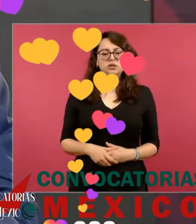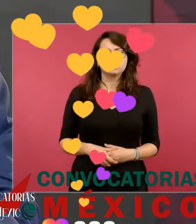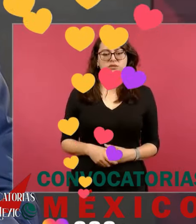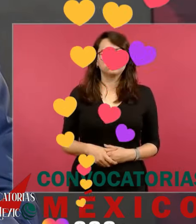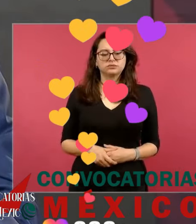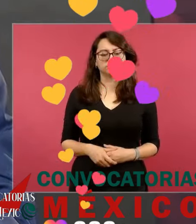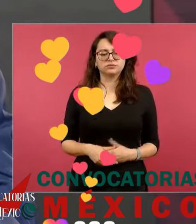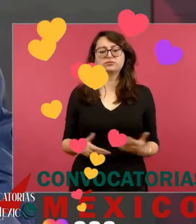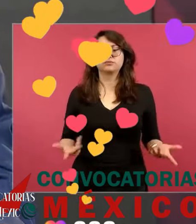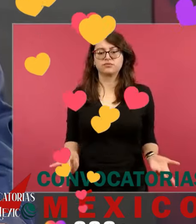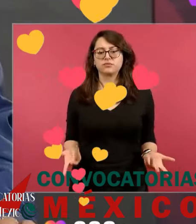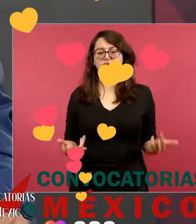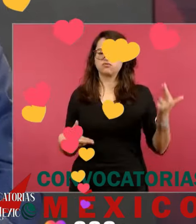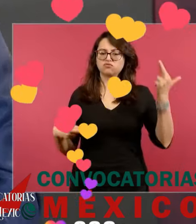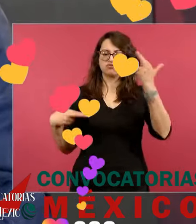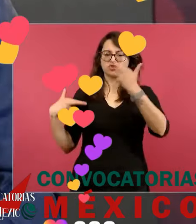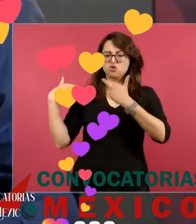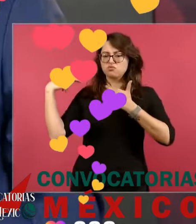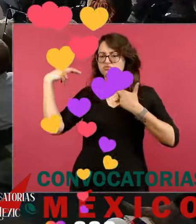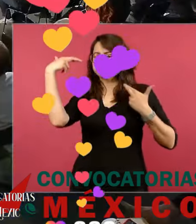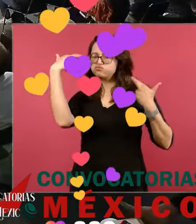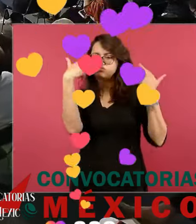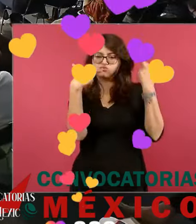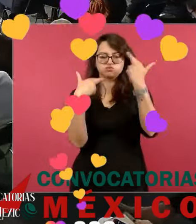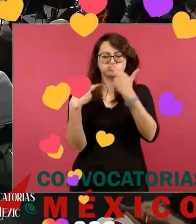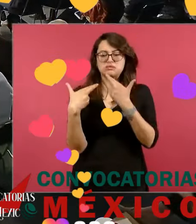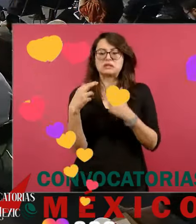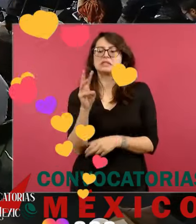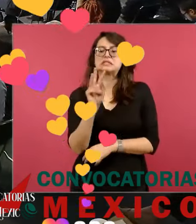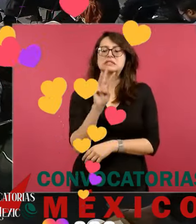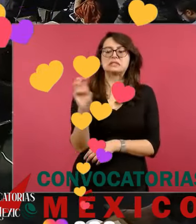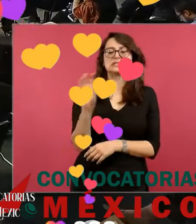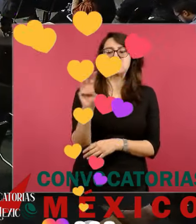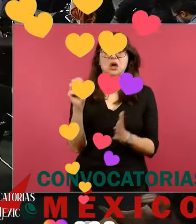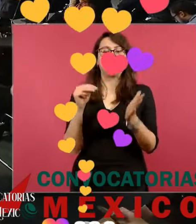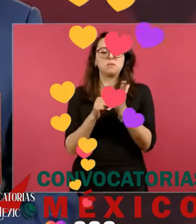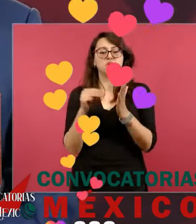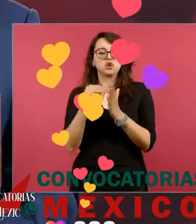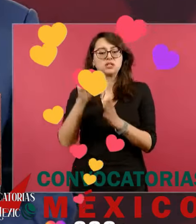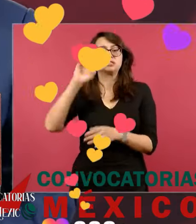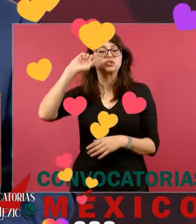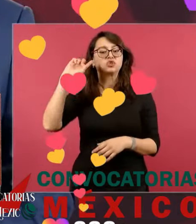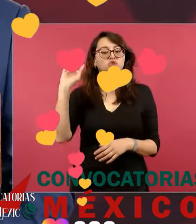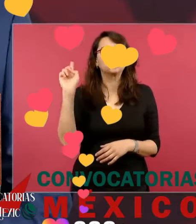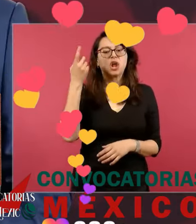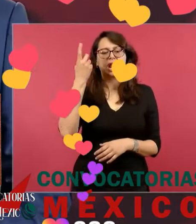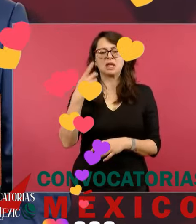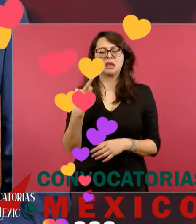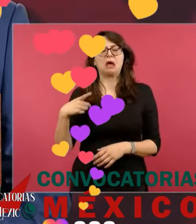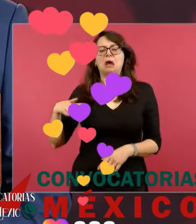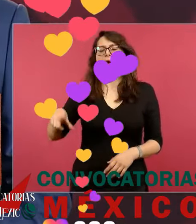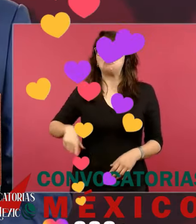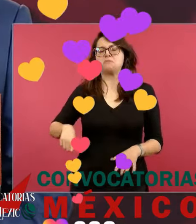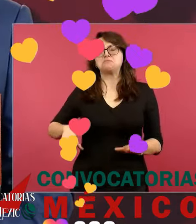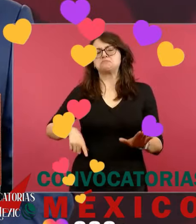fue bien tratado en el avalúo, que costaba 300 millones de dólares y pagan 500